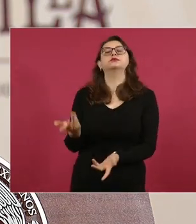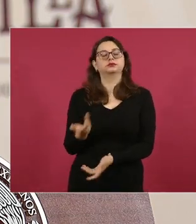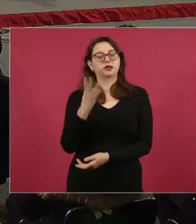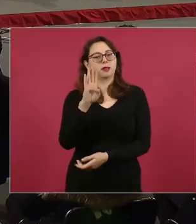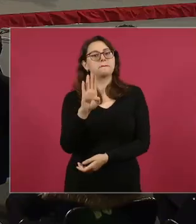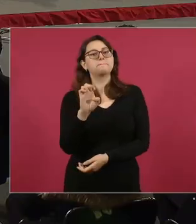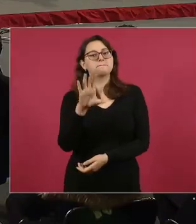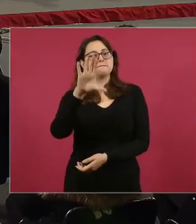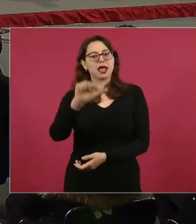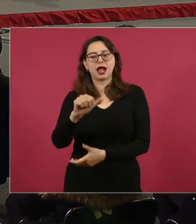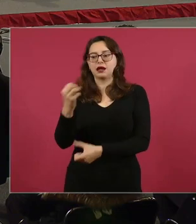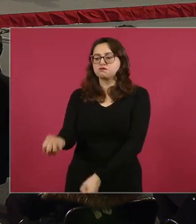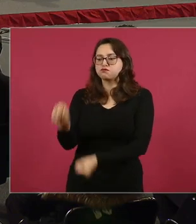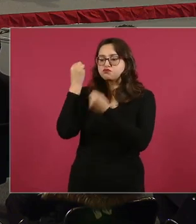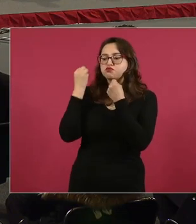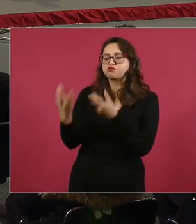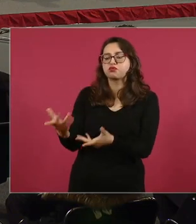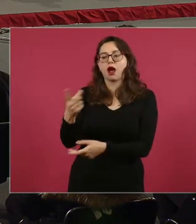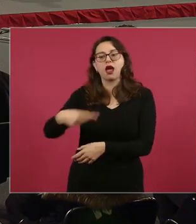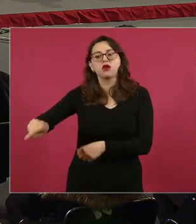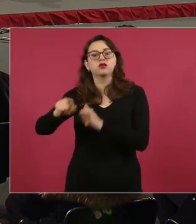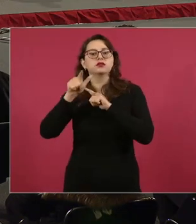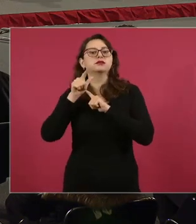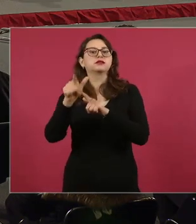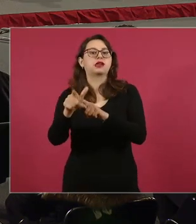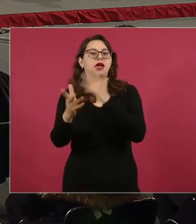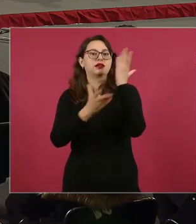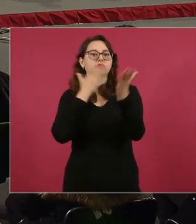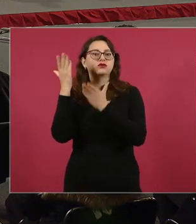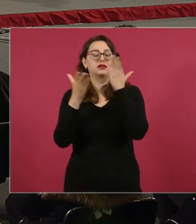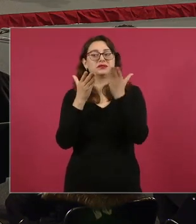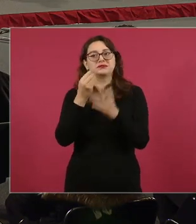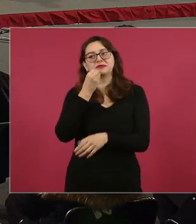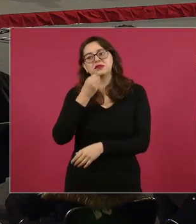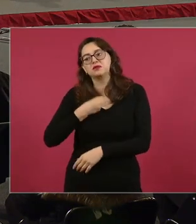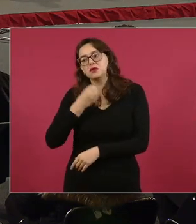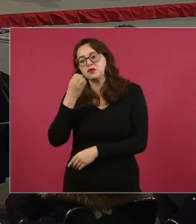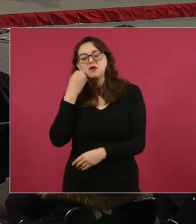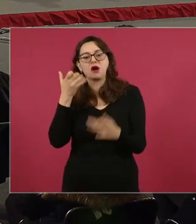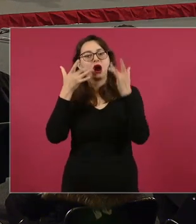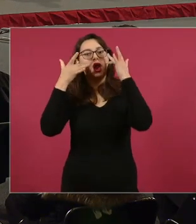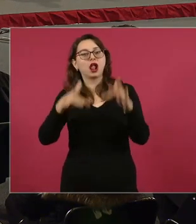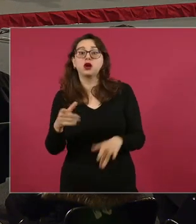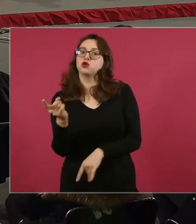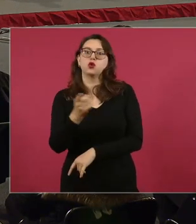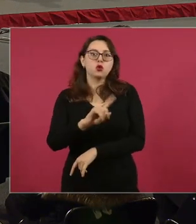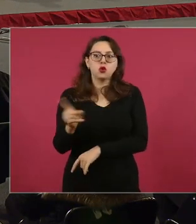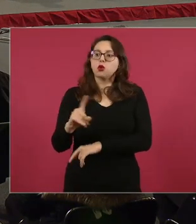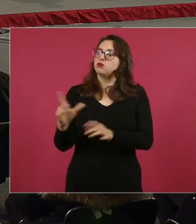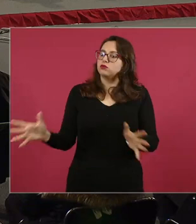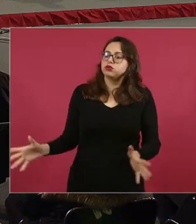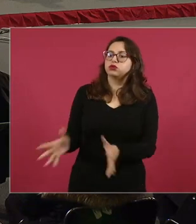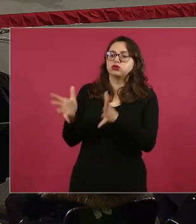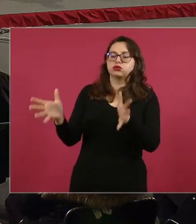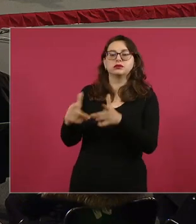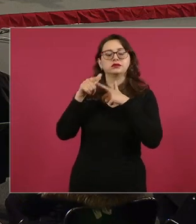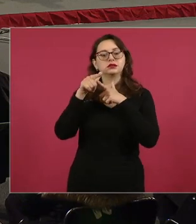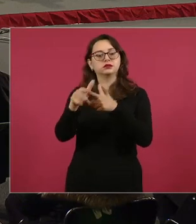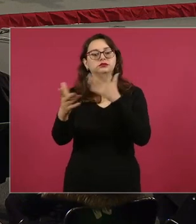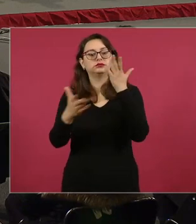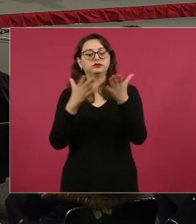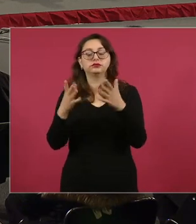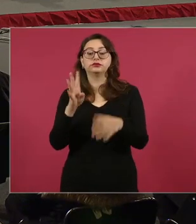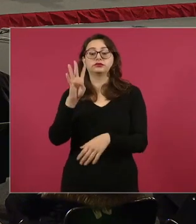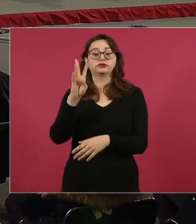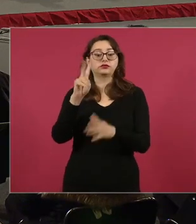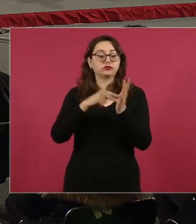educativa para con ello evitar y disminuir la deserción escolar. Desde el año 2019 y hasta el